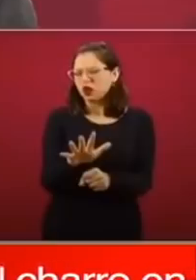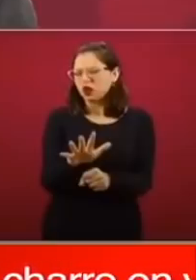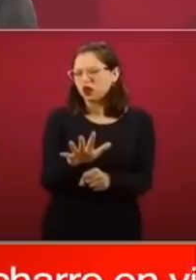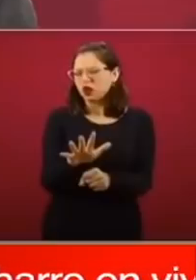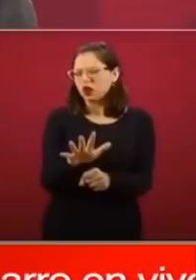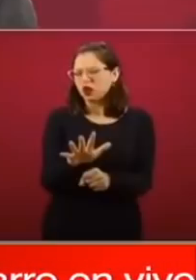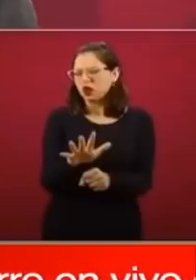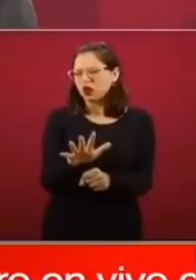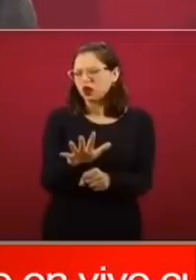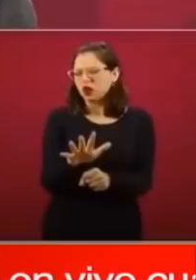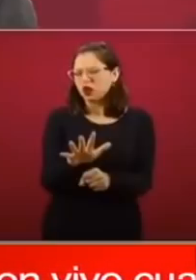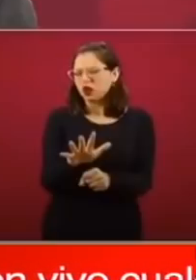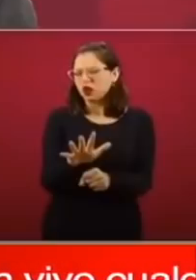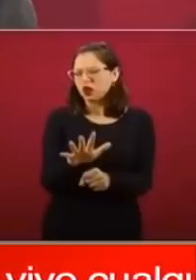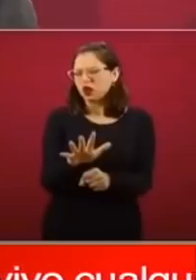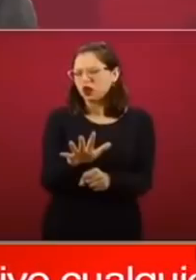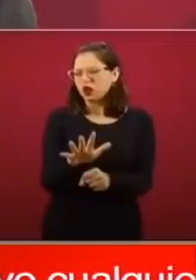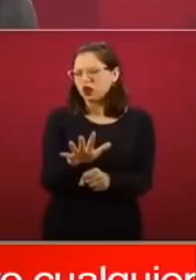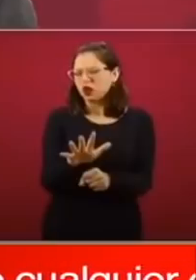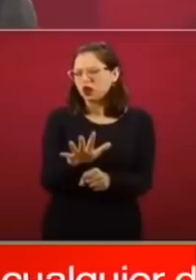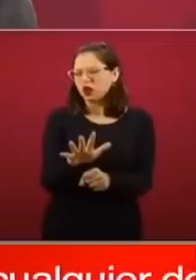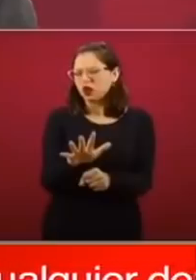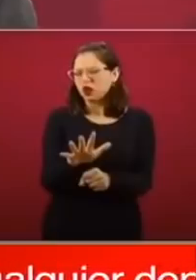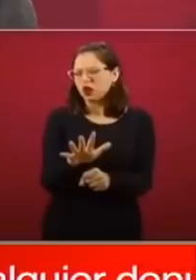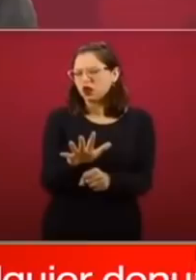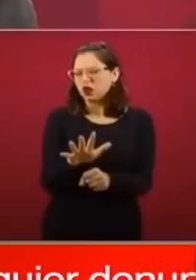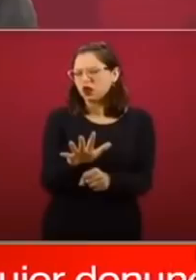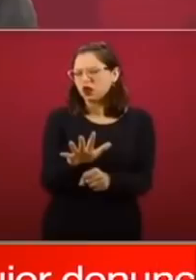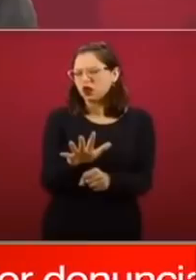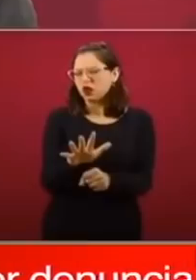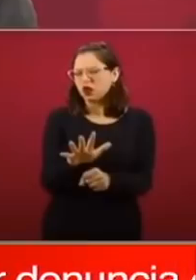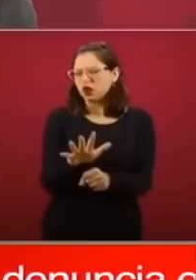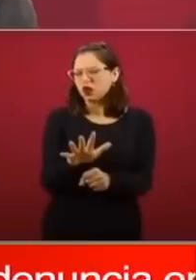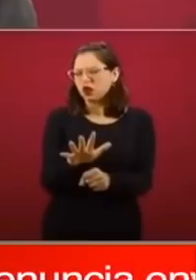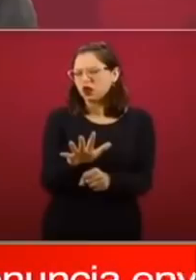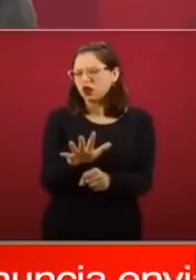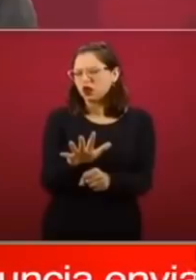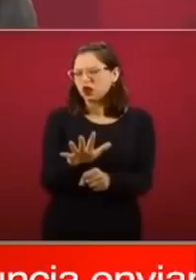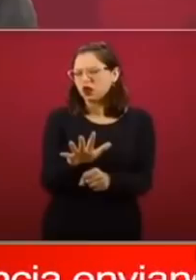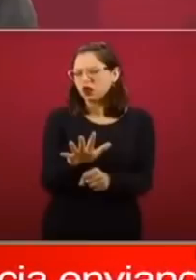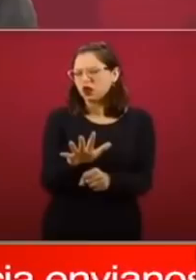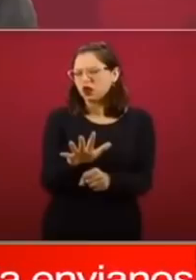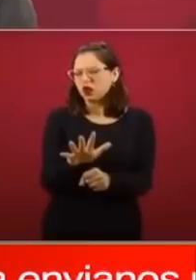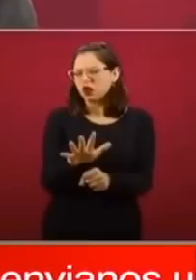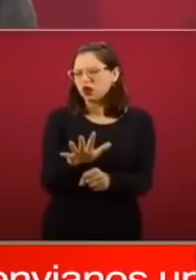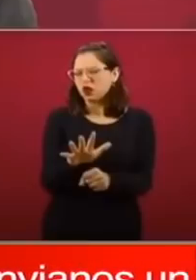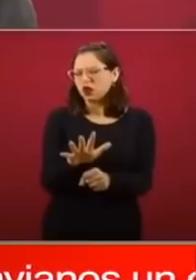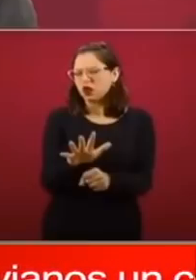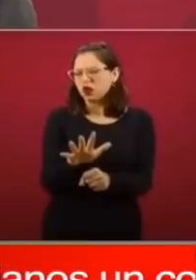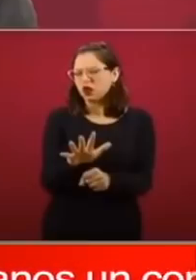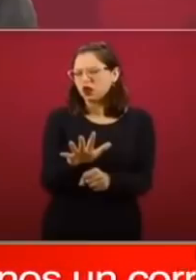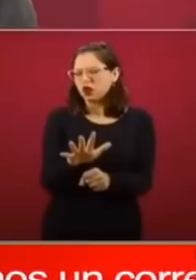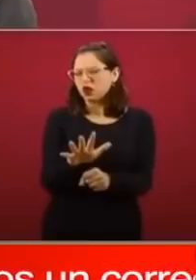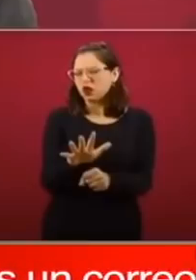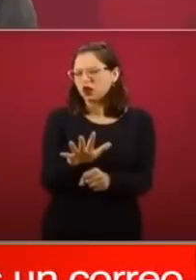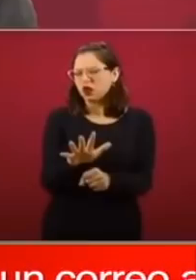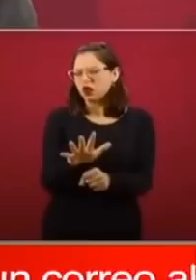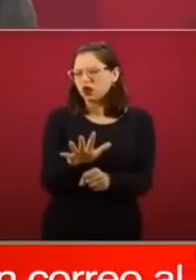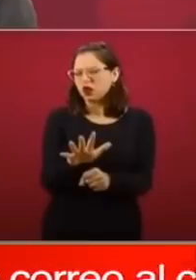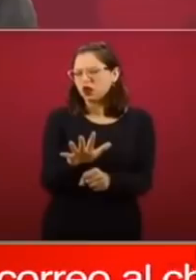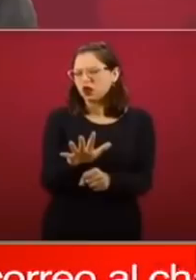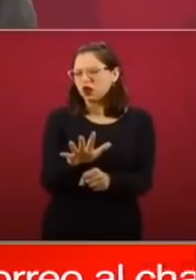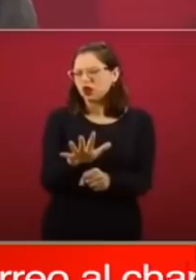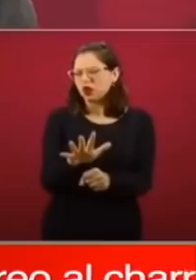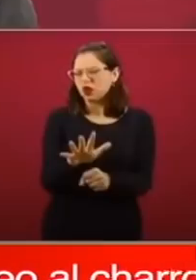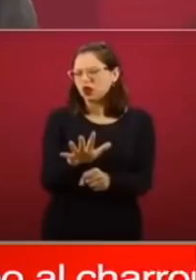que pagar. Y aquí tenemos lo que comentó en una mañanera donde dejó en claro este mensaje a todas y a todos los